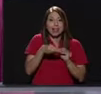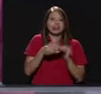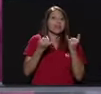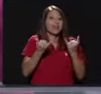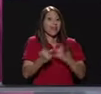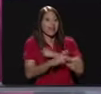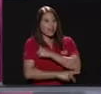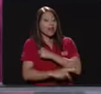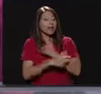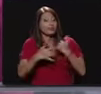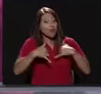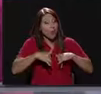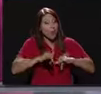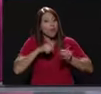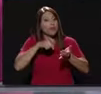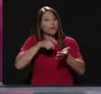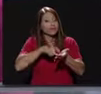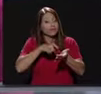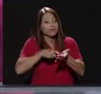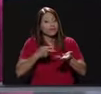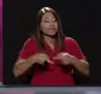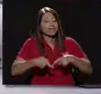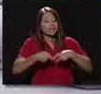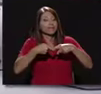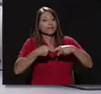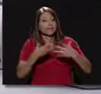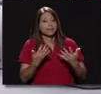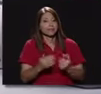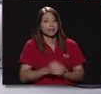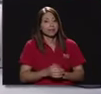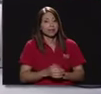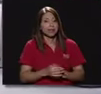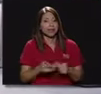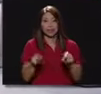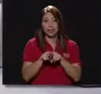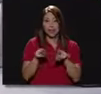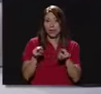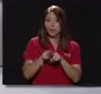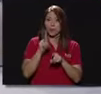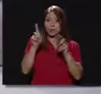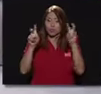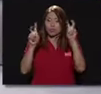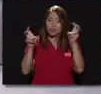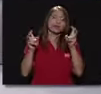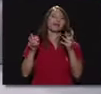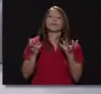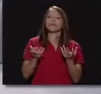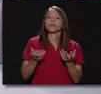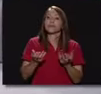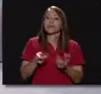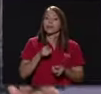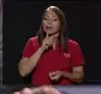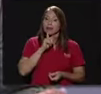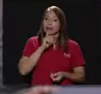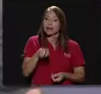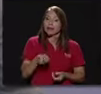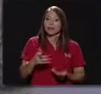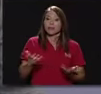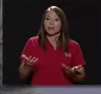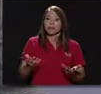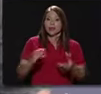también. Tal vez un comentario ahí al margen sobre el tema del desempleo, y es que